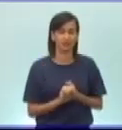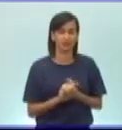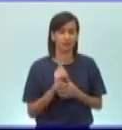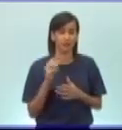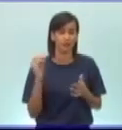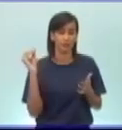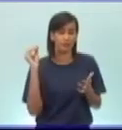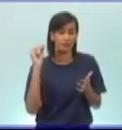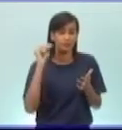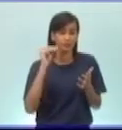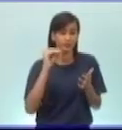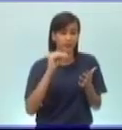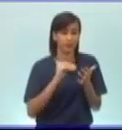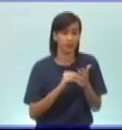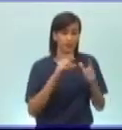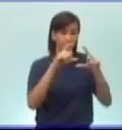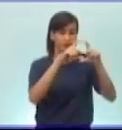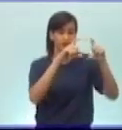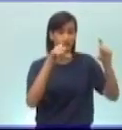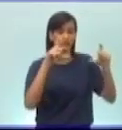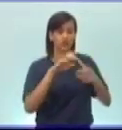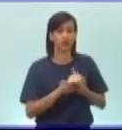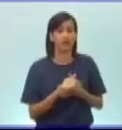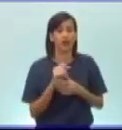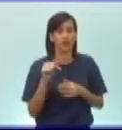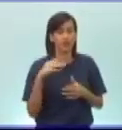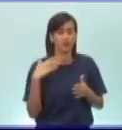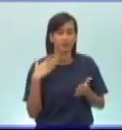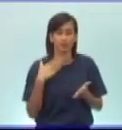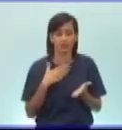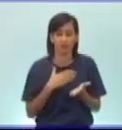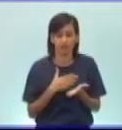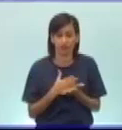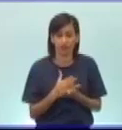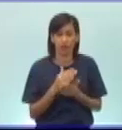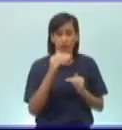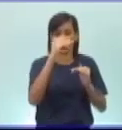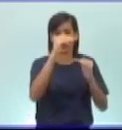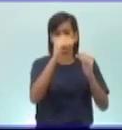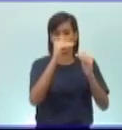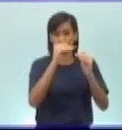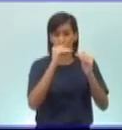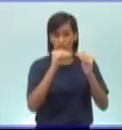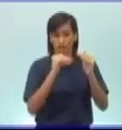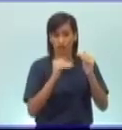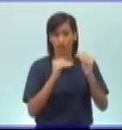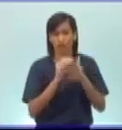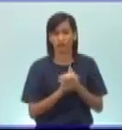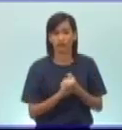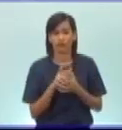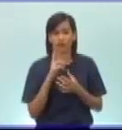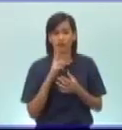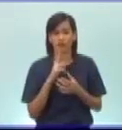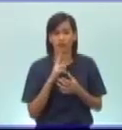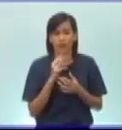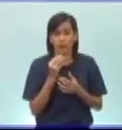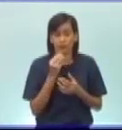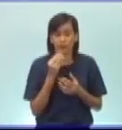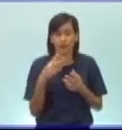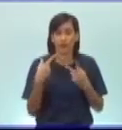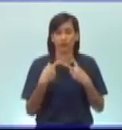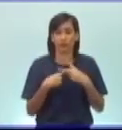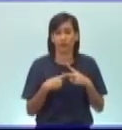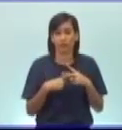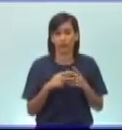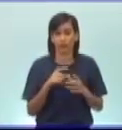entonces el resultado acá y entonces proseguimos con el orden a seguir. Por supuesto, el orden a seguir en este